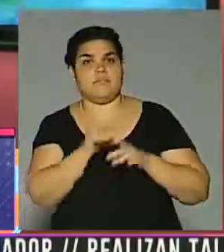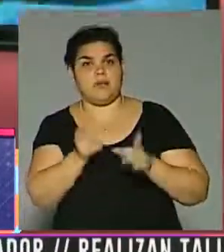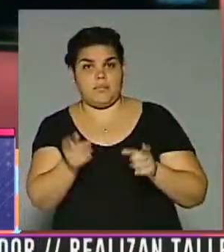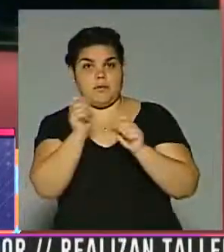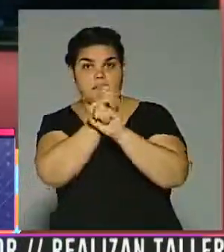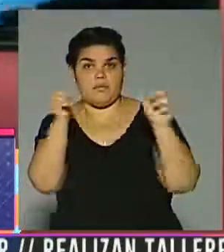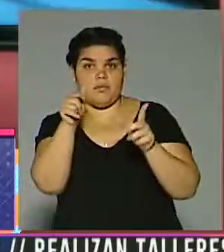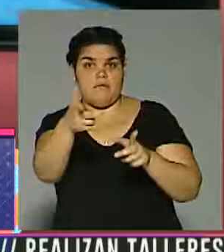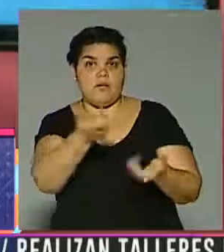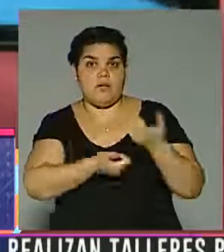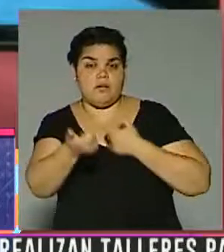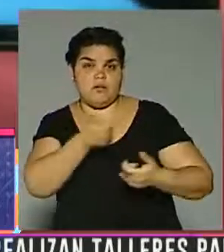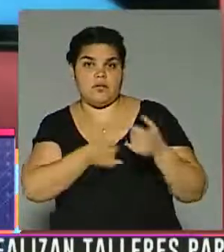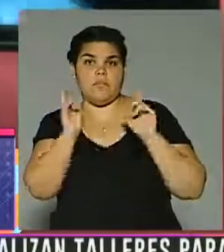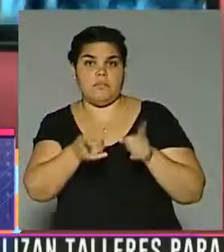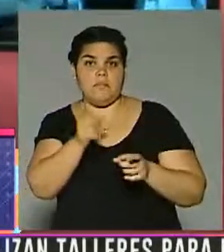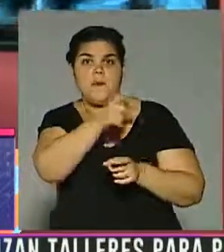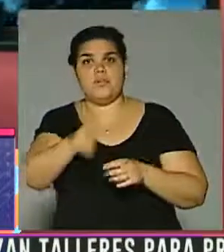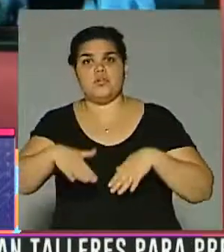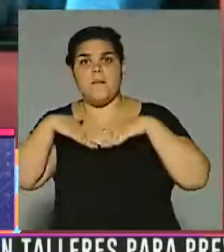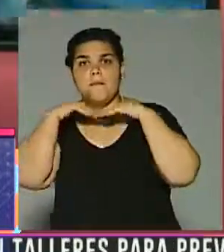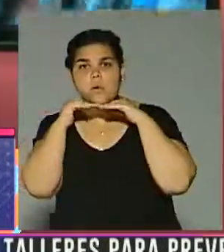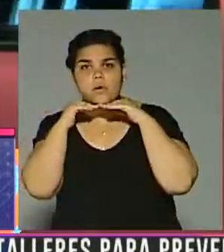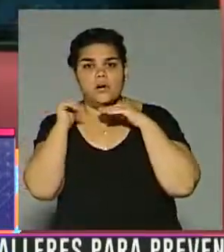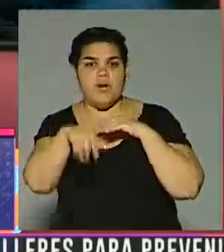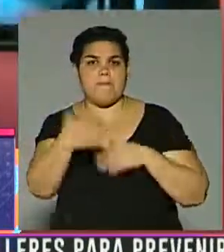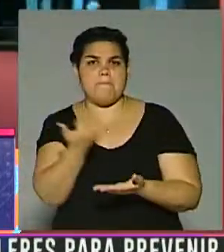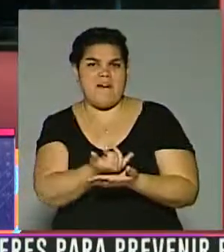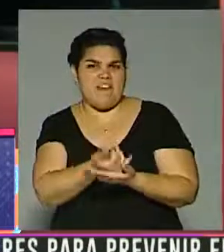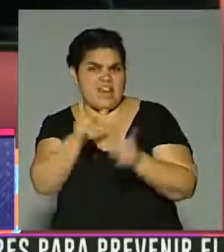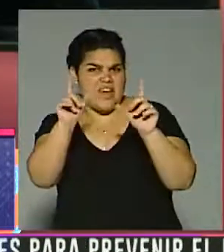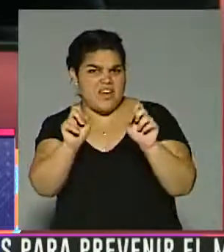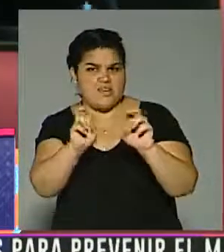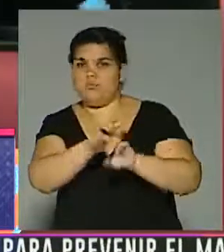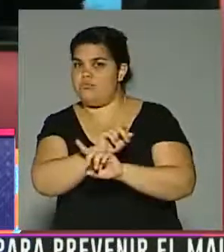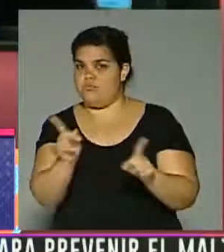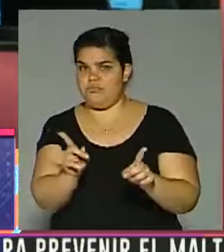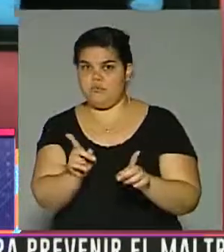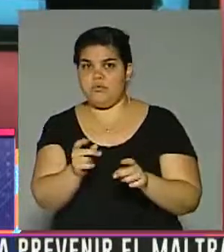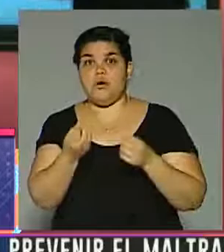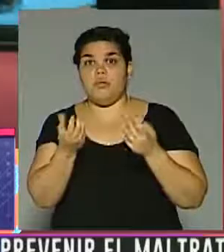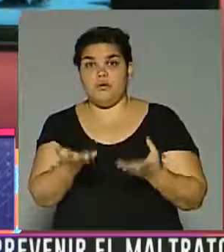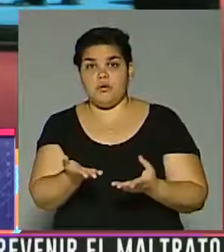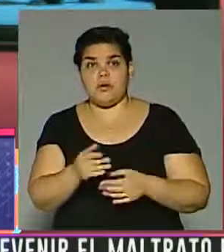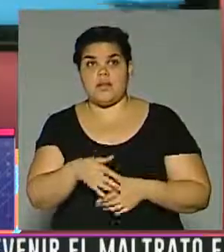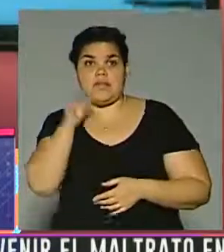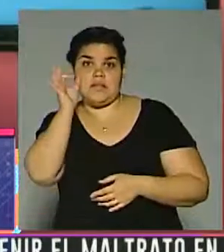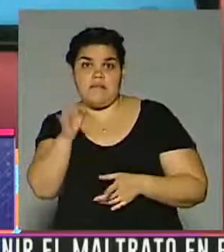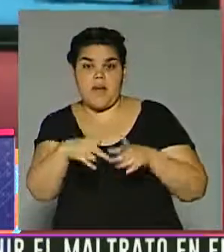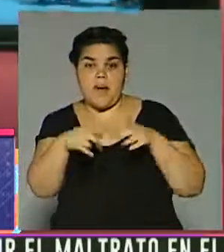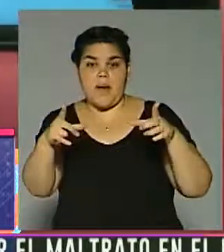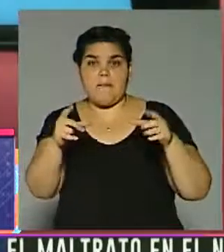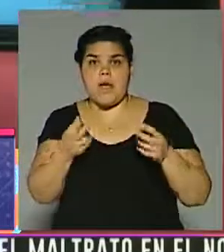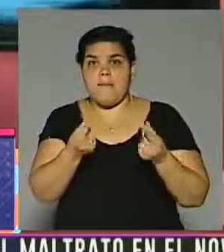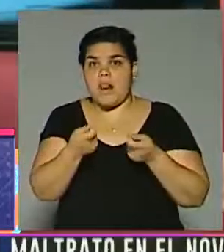vos nombrabas respecto del público no es un tema menor, porque todavía no se define el tema de si se le va a devolver el dinero a